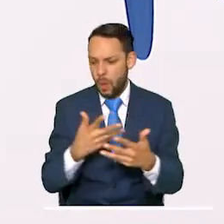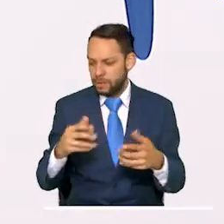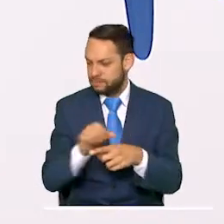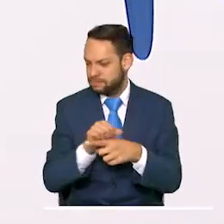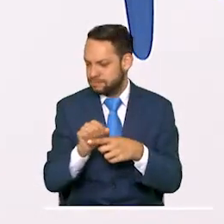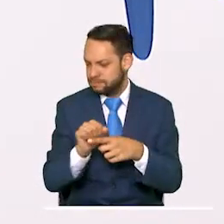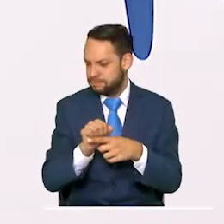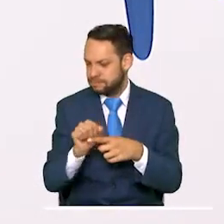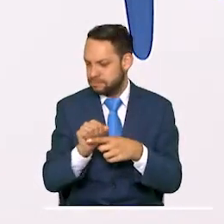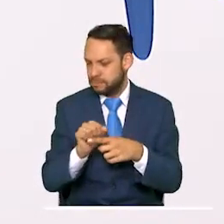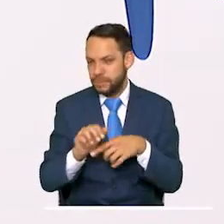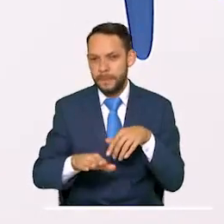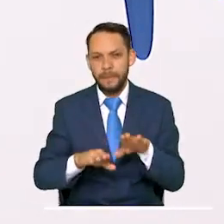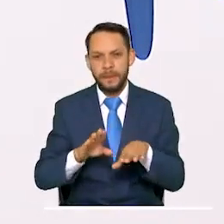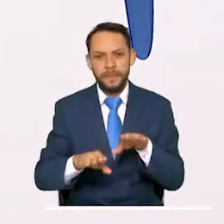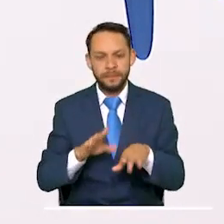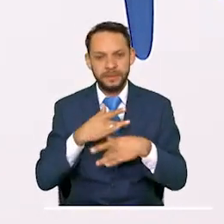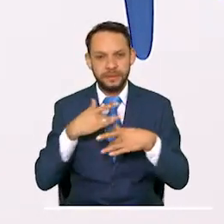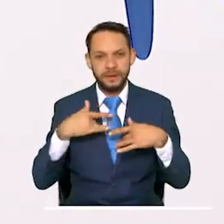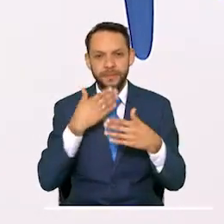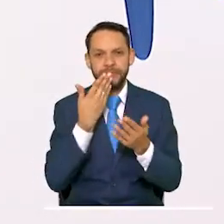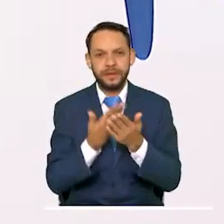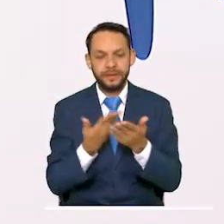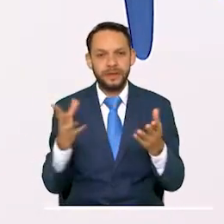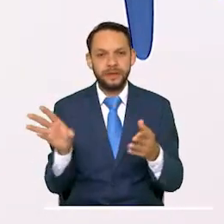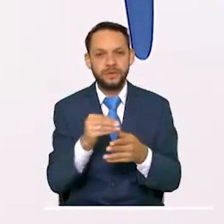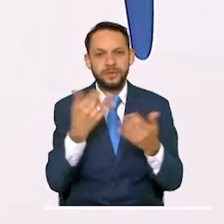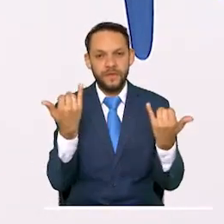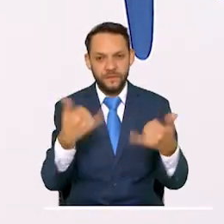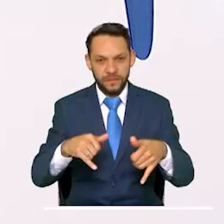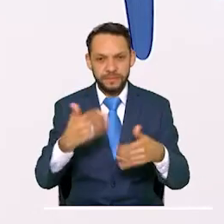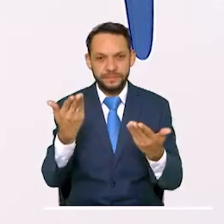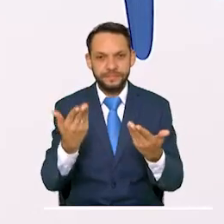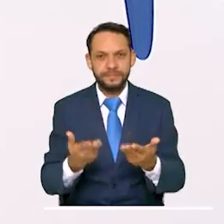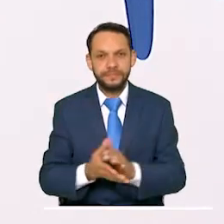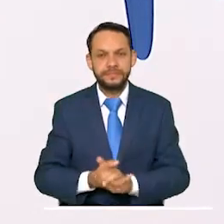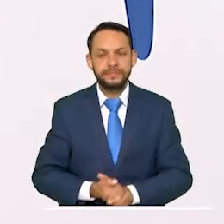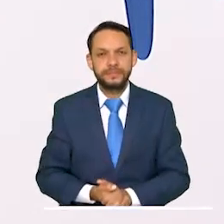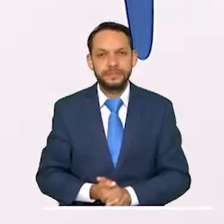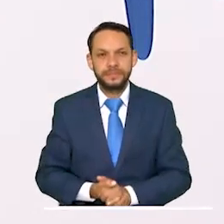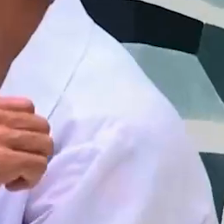para el camino de la salud. A todos ustedes, mil gracias por estar con nosotros.